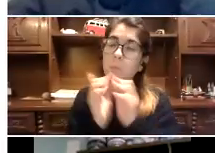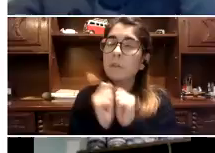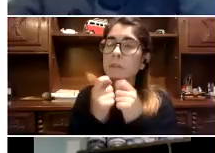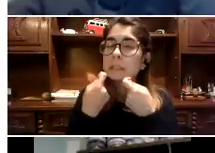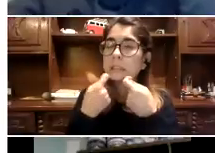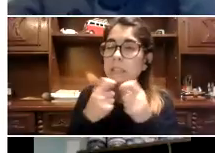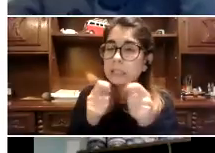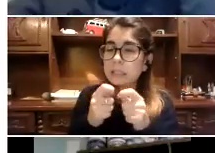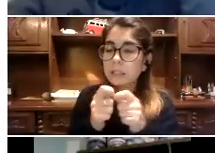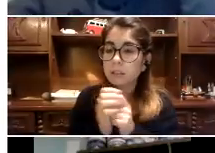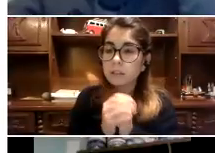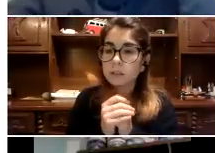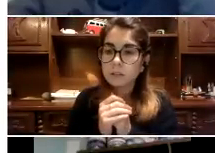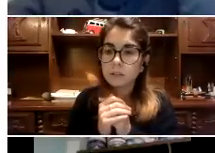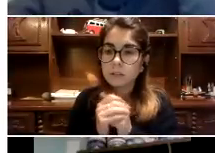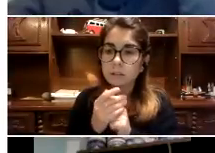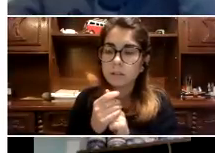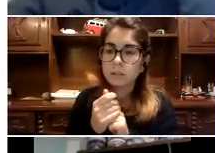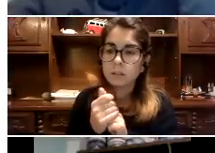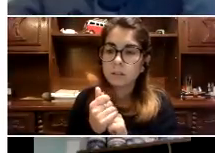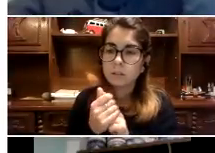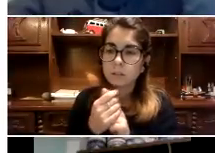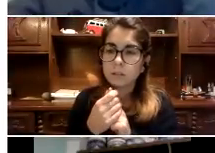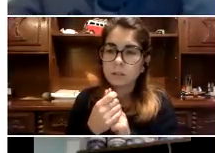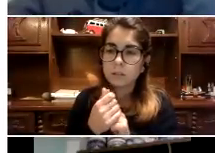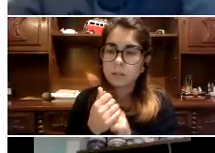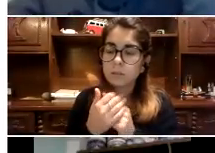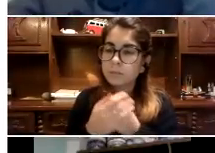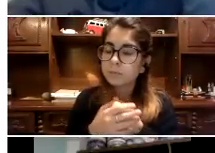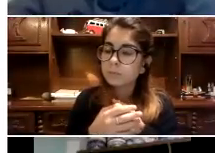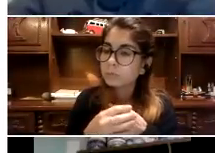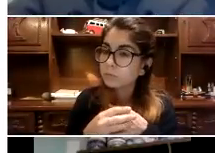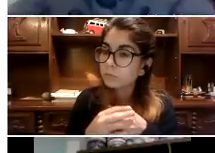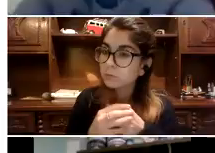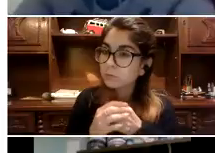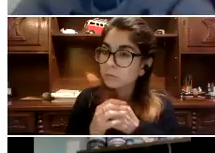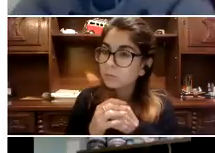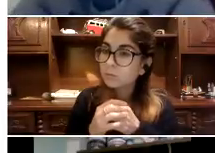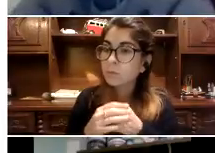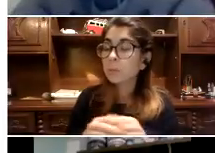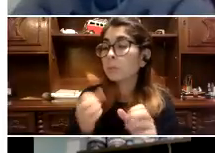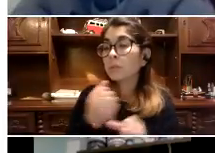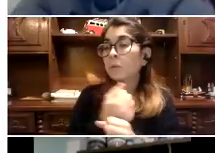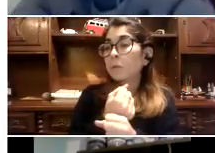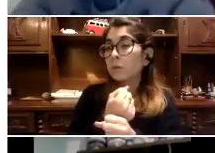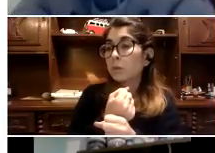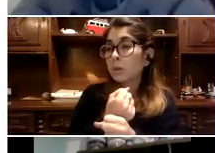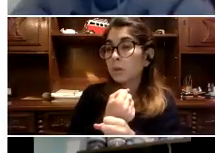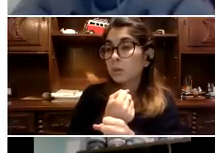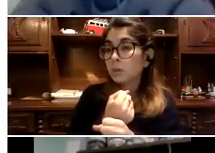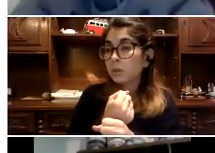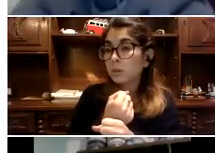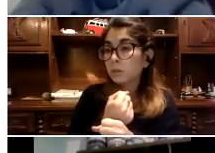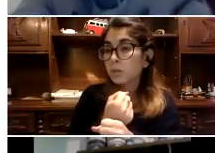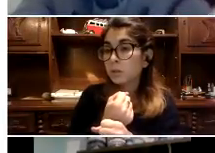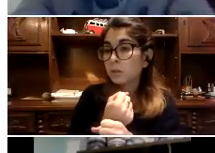archivo. Claro, buscar pero el archivo. En caso ¿sí? De que no, usted me avisaría que no lo puede abrir o cualquier cosa, ¿no es